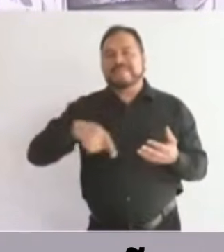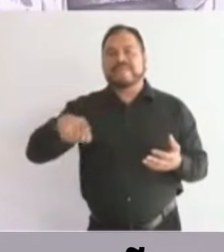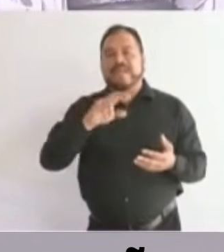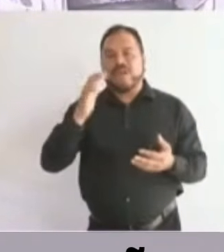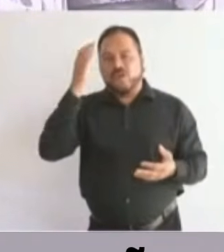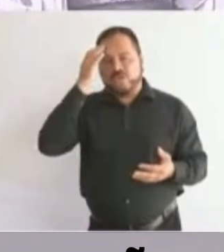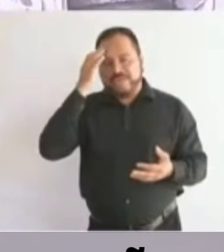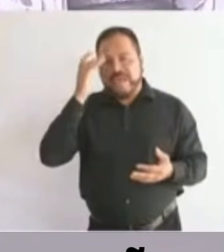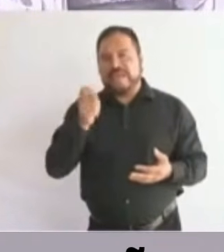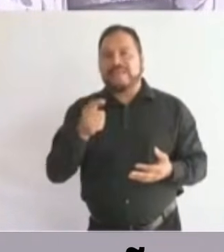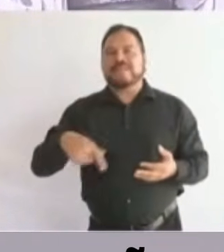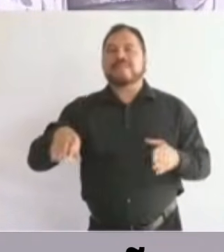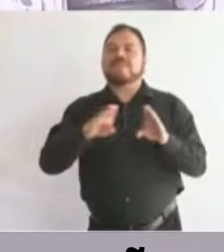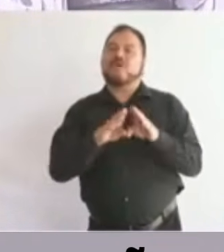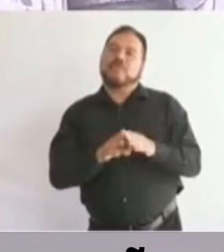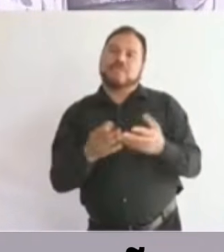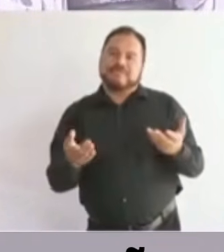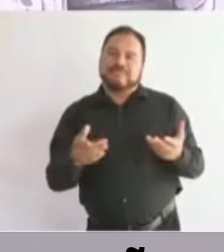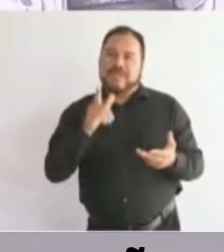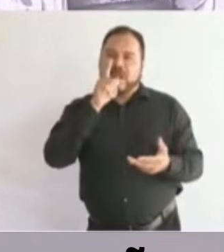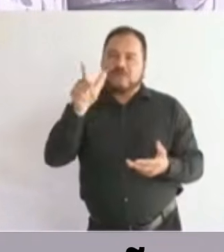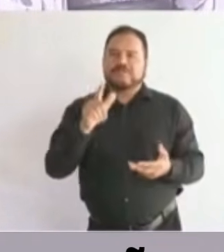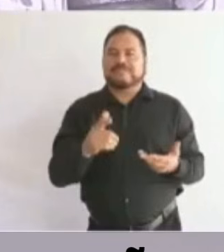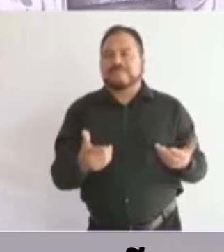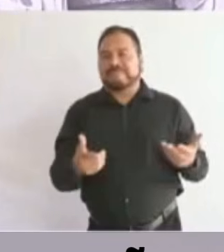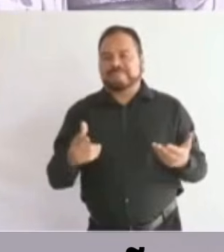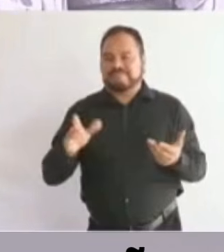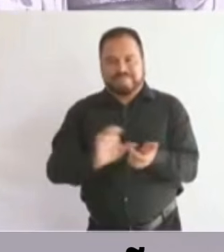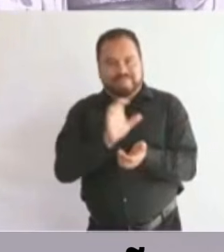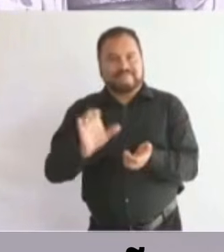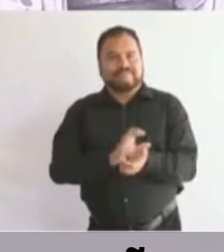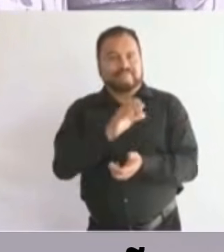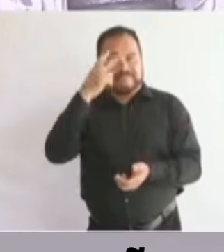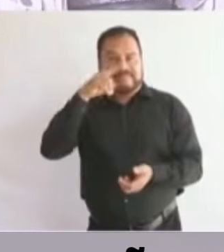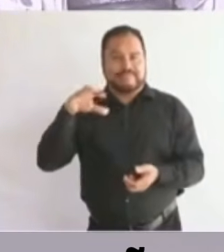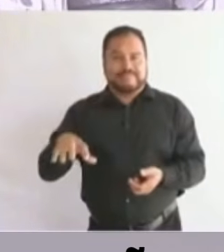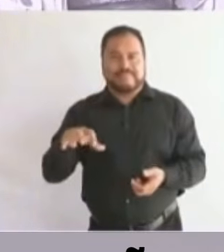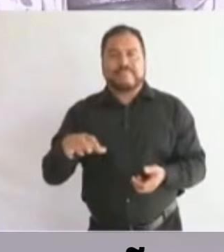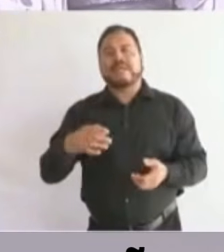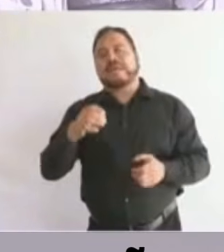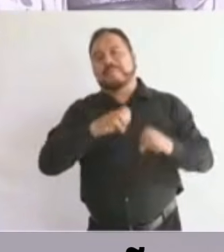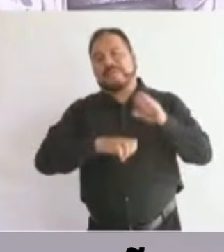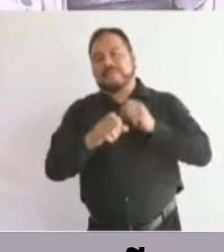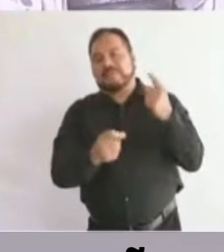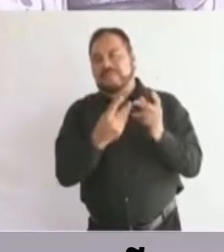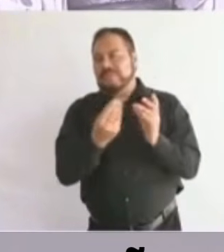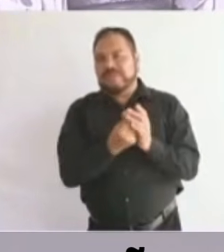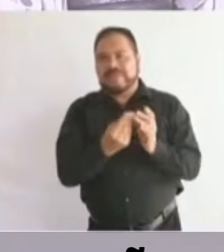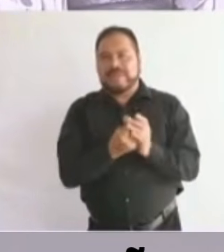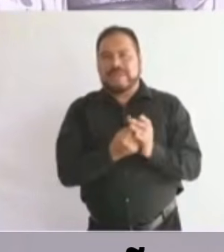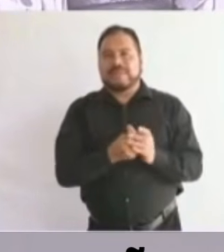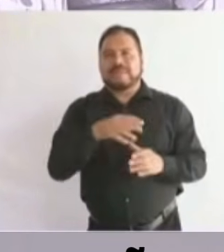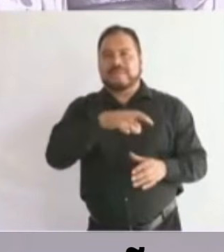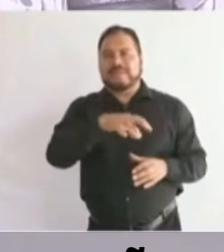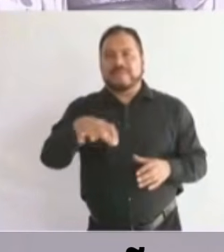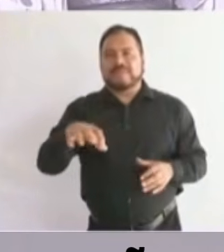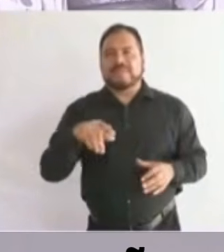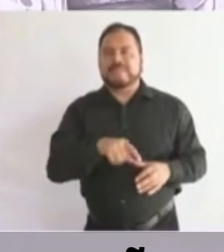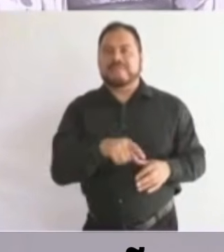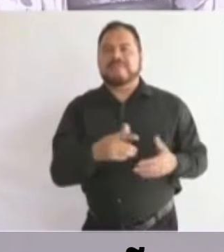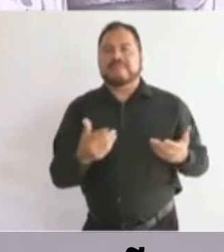reconocer el servicio de energía eléctrica. México tuvo empresas privadas que generaron la electricidad por muchos